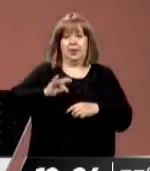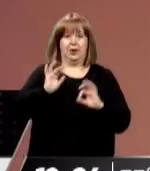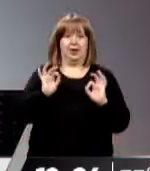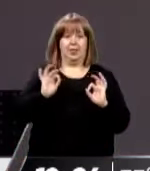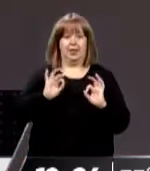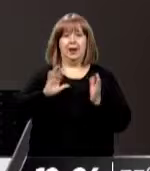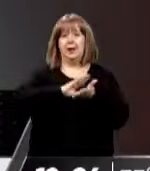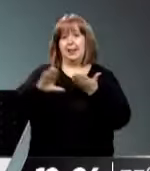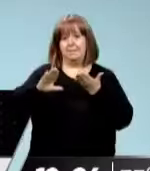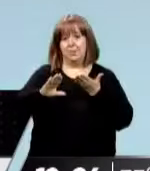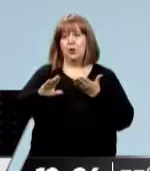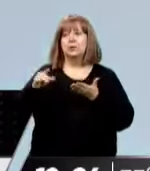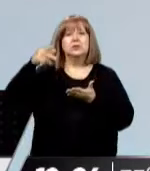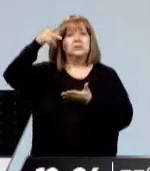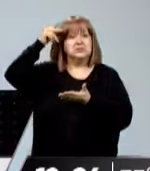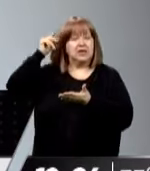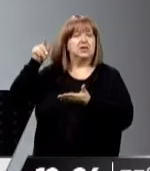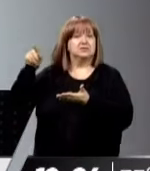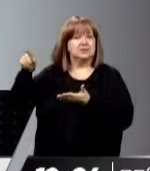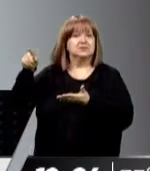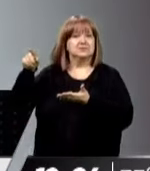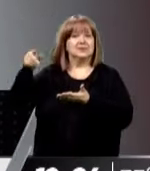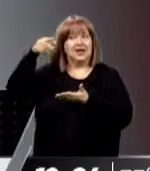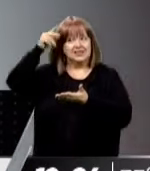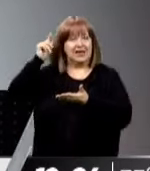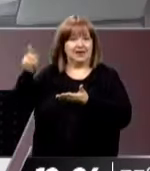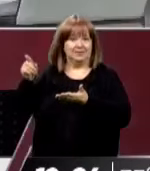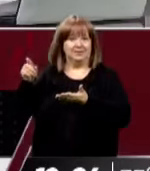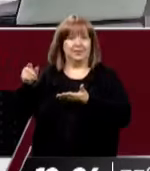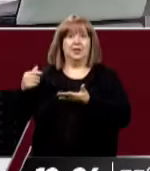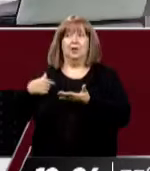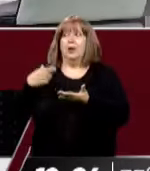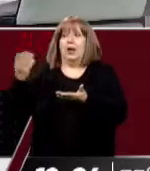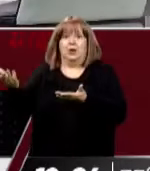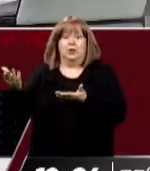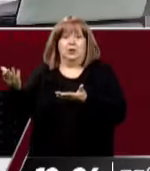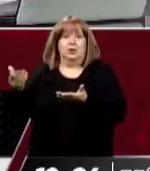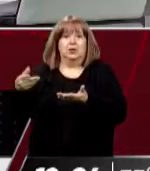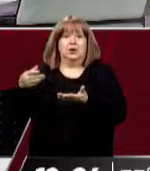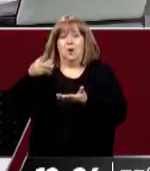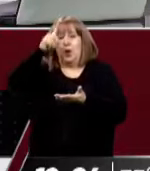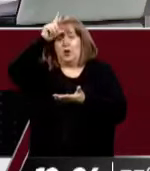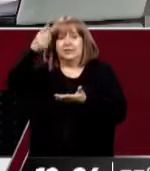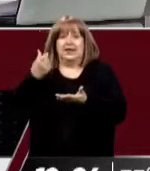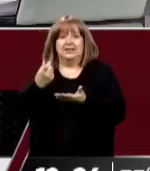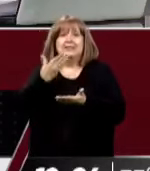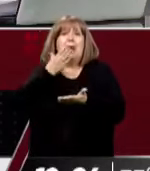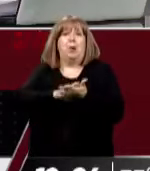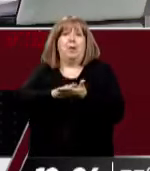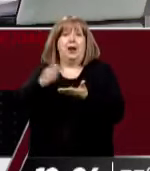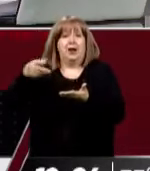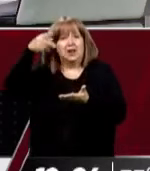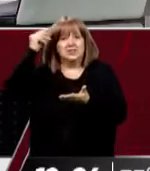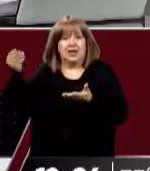la justicia rionegrina, y la policía tiene que tener los papeles en la mano para decirle, señor, usted está detenido y ahora pasa a